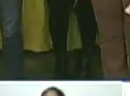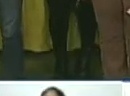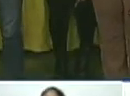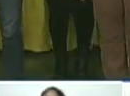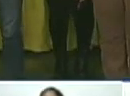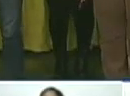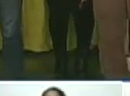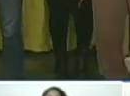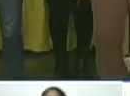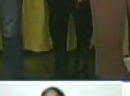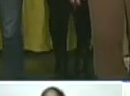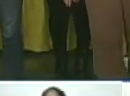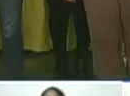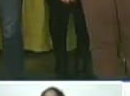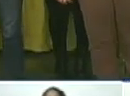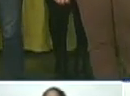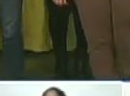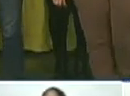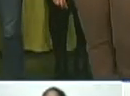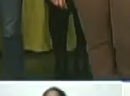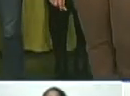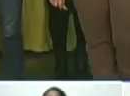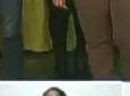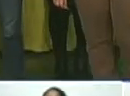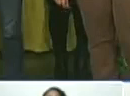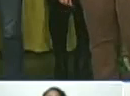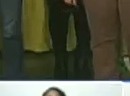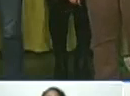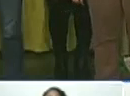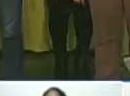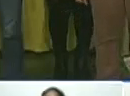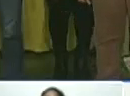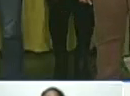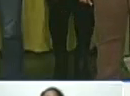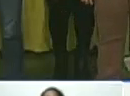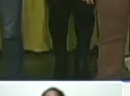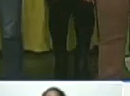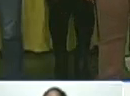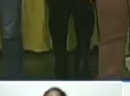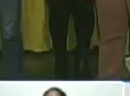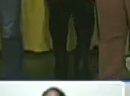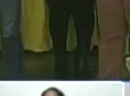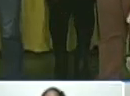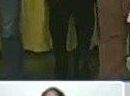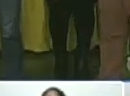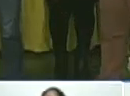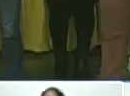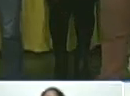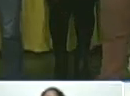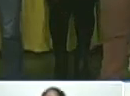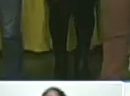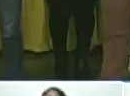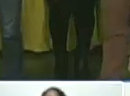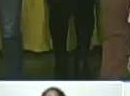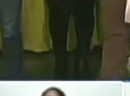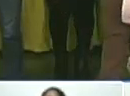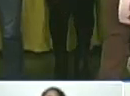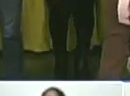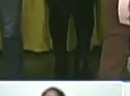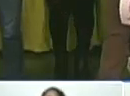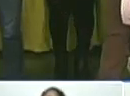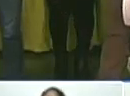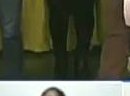de Fundaproal, Jesús García, vocero de la base de Misiones, socialista